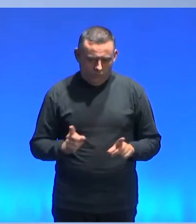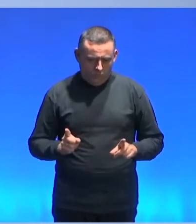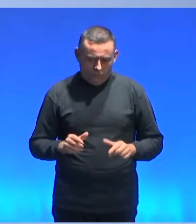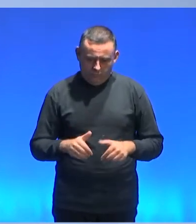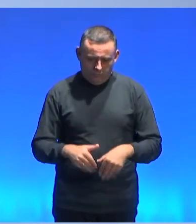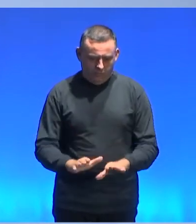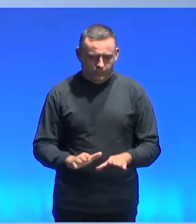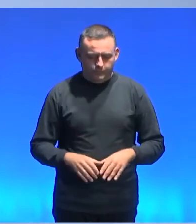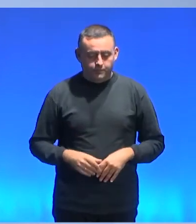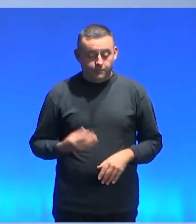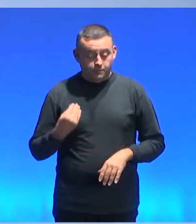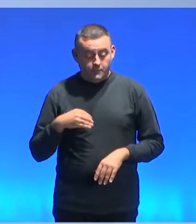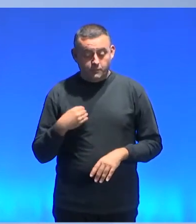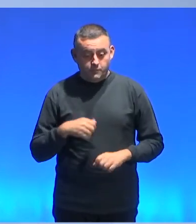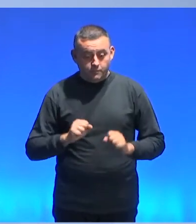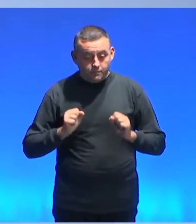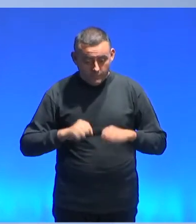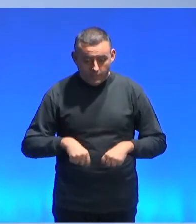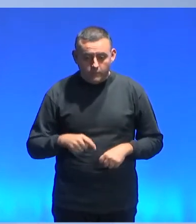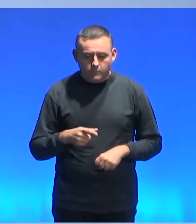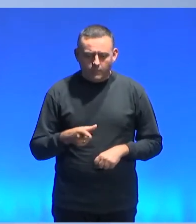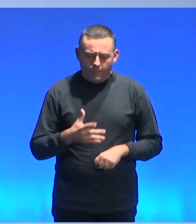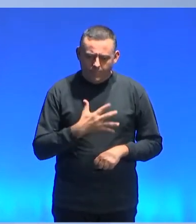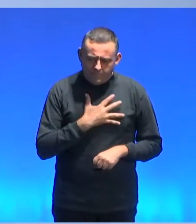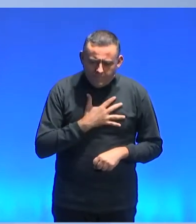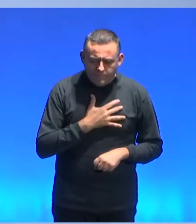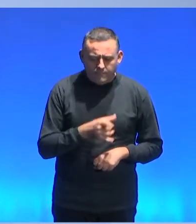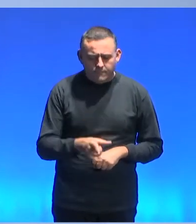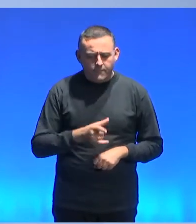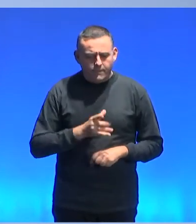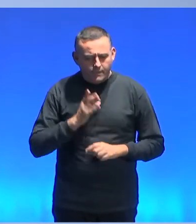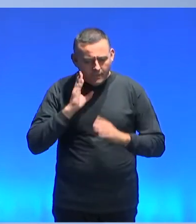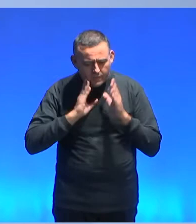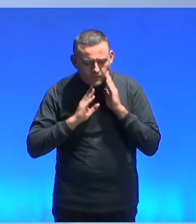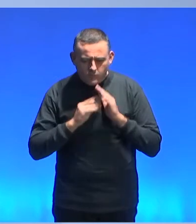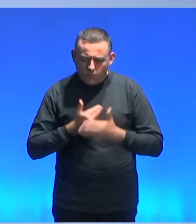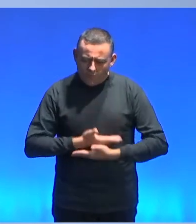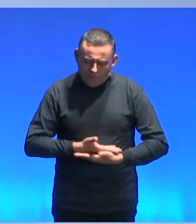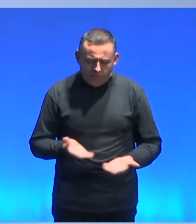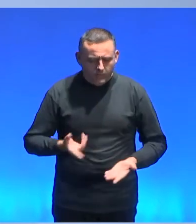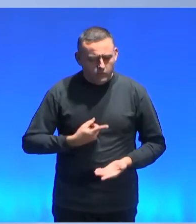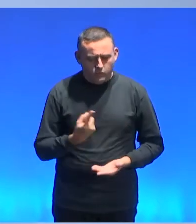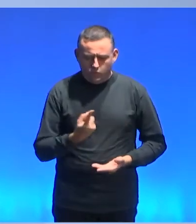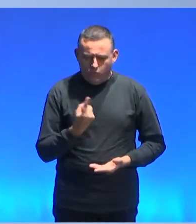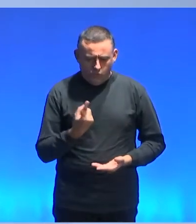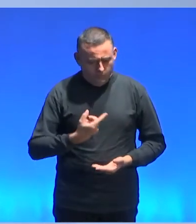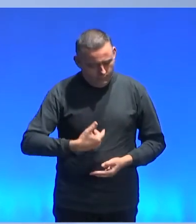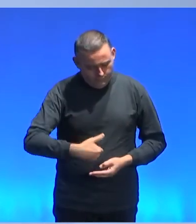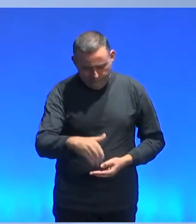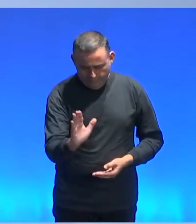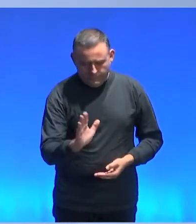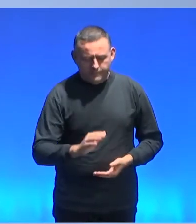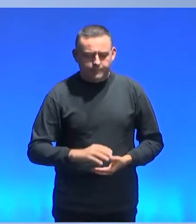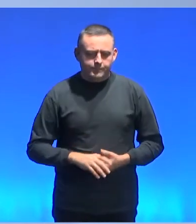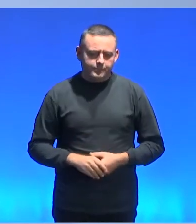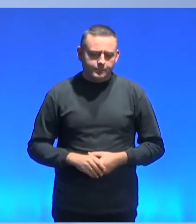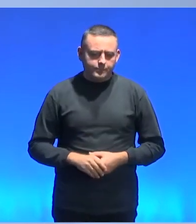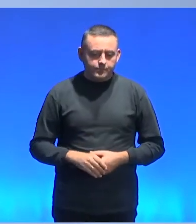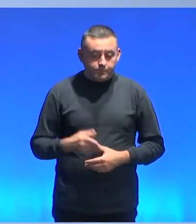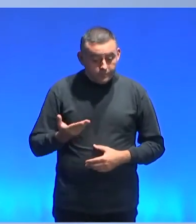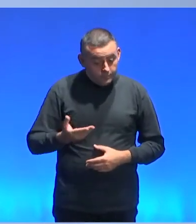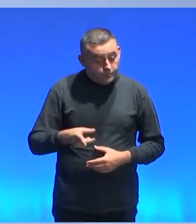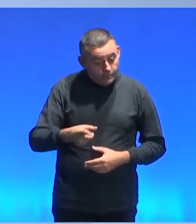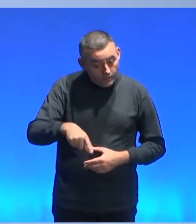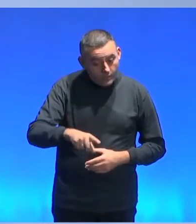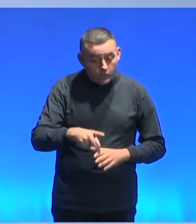te quiero, tengo confianza en ti, te dejo, tú cuídate, respeta las